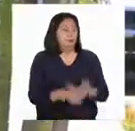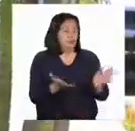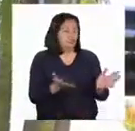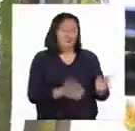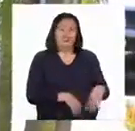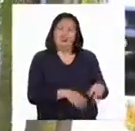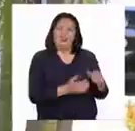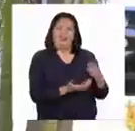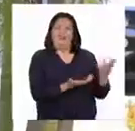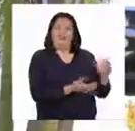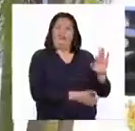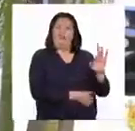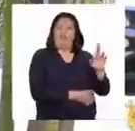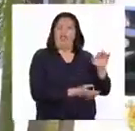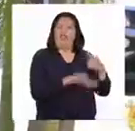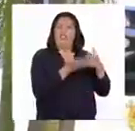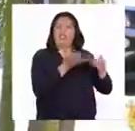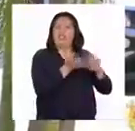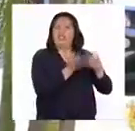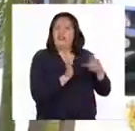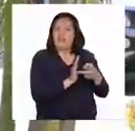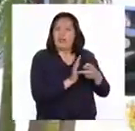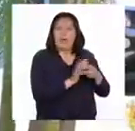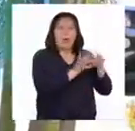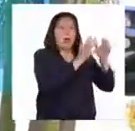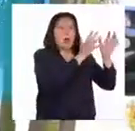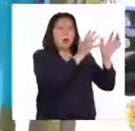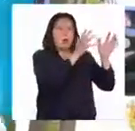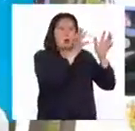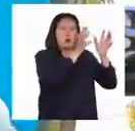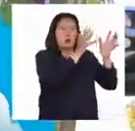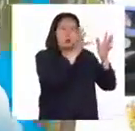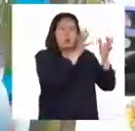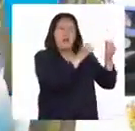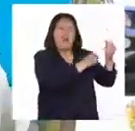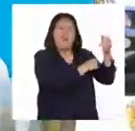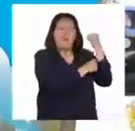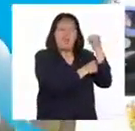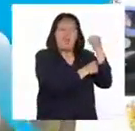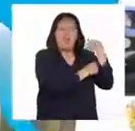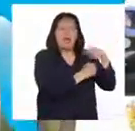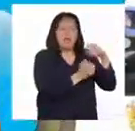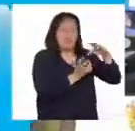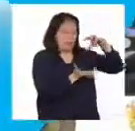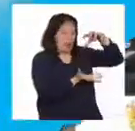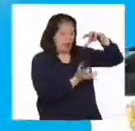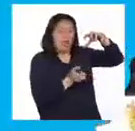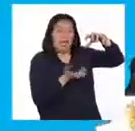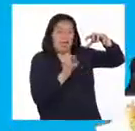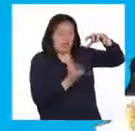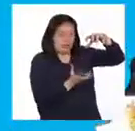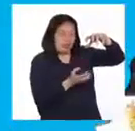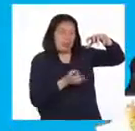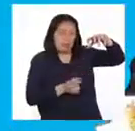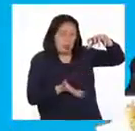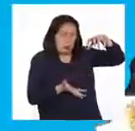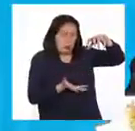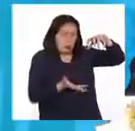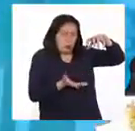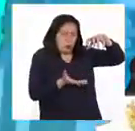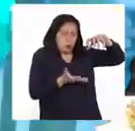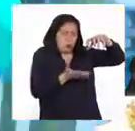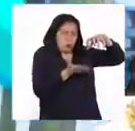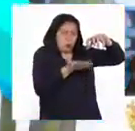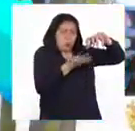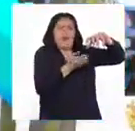Un friaje es el transporte de una masa de aire fría y seca desde la Antártida hacia la selva peruana.